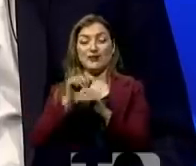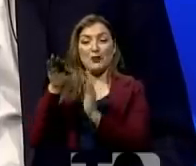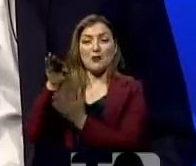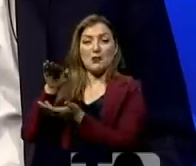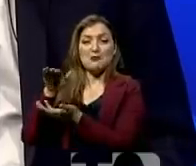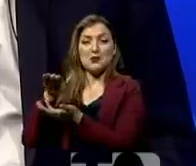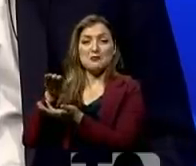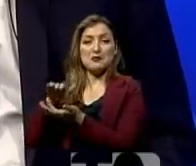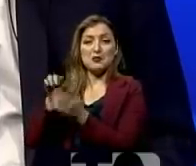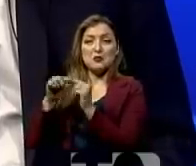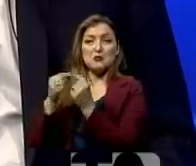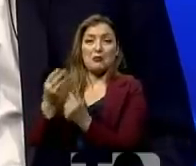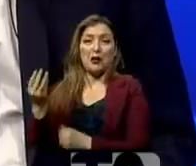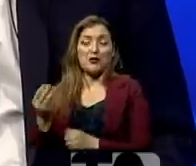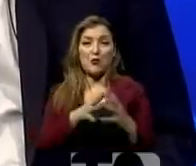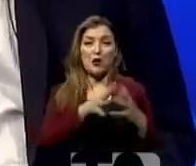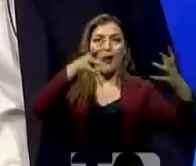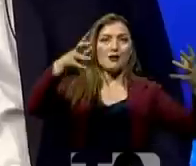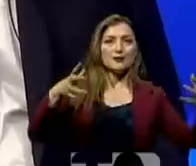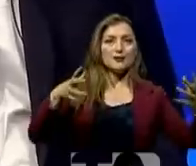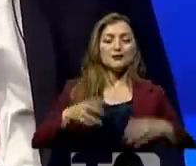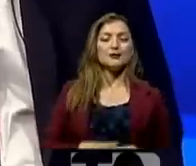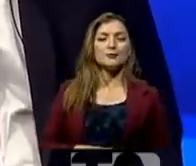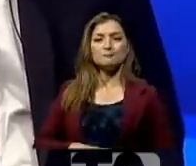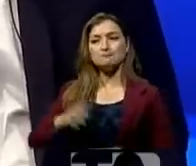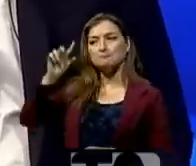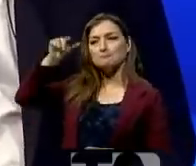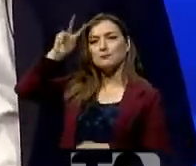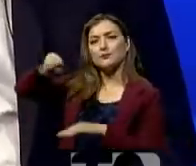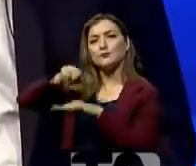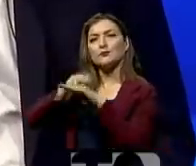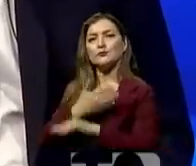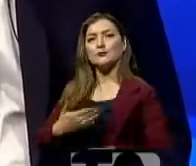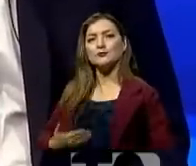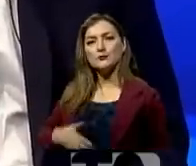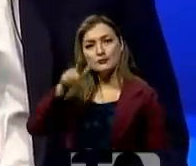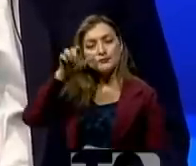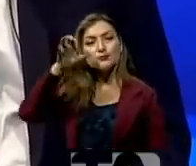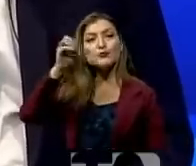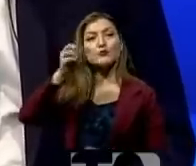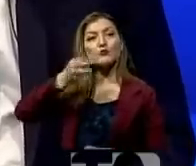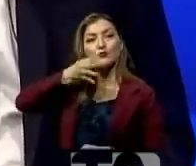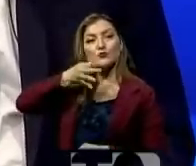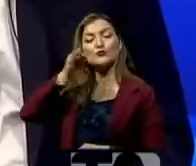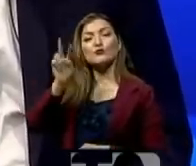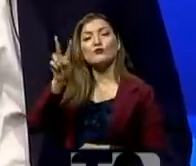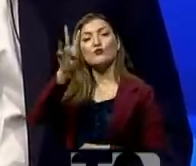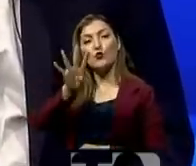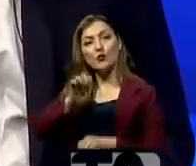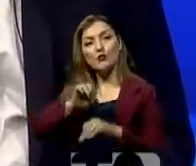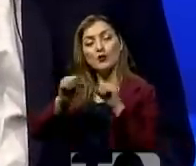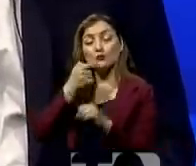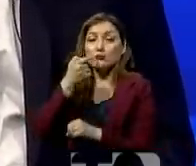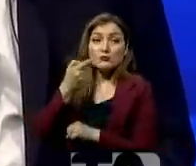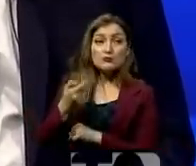minoría y el gobierno nacional ya presidente lazo en su discurso el 24 de mayo